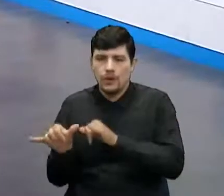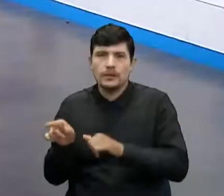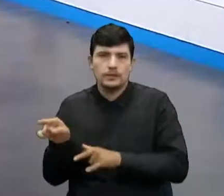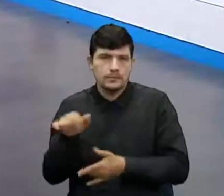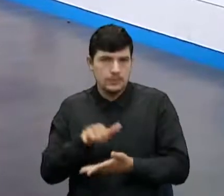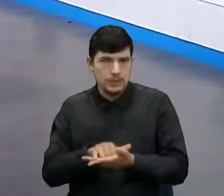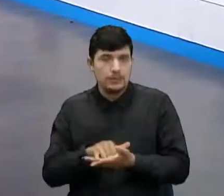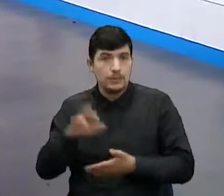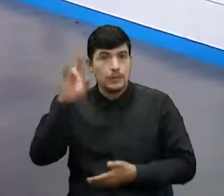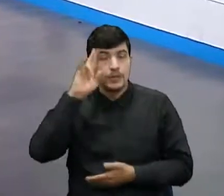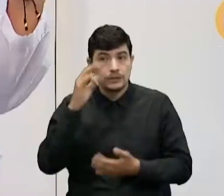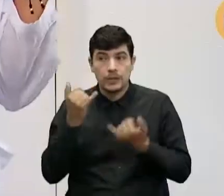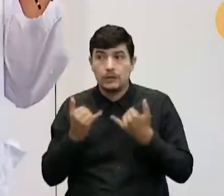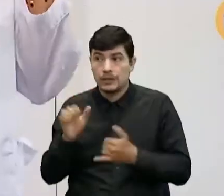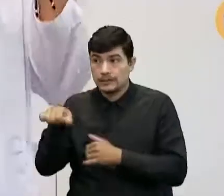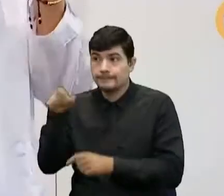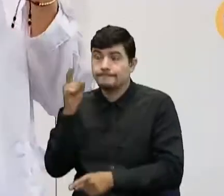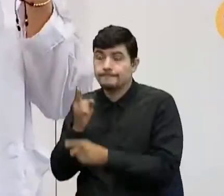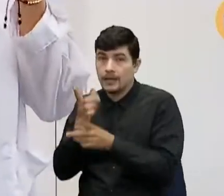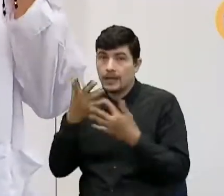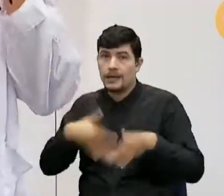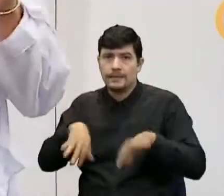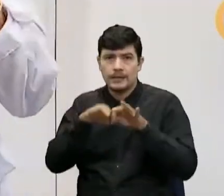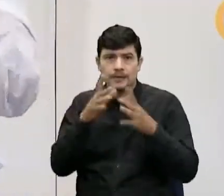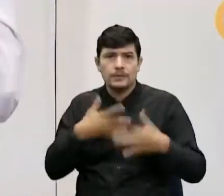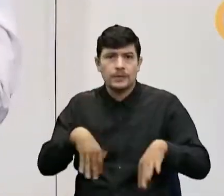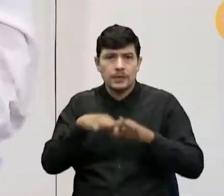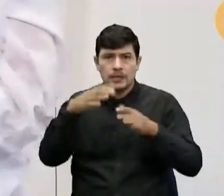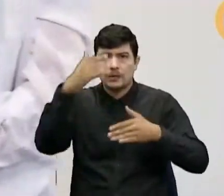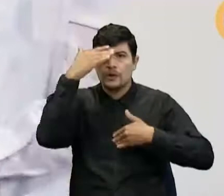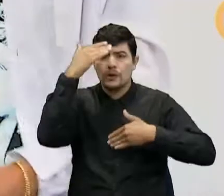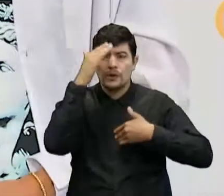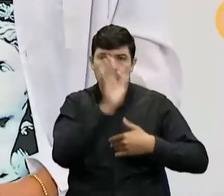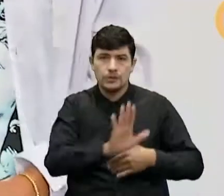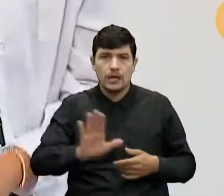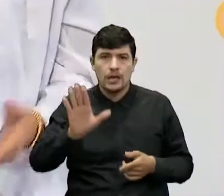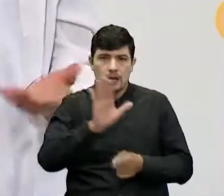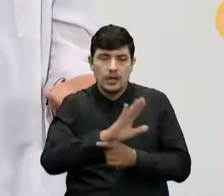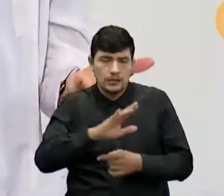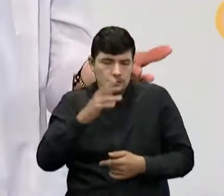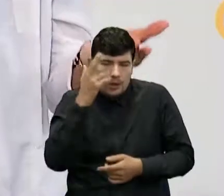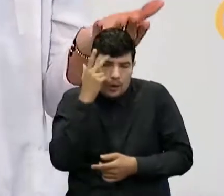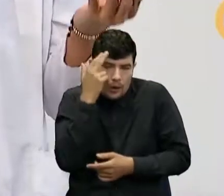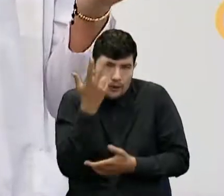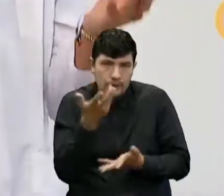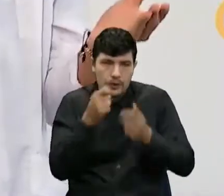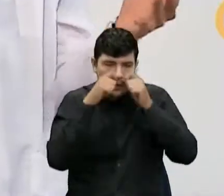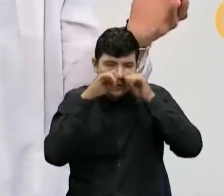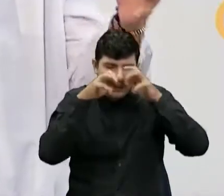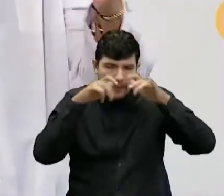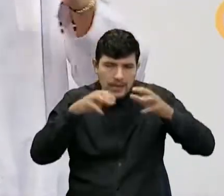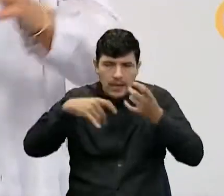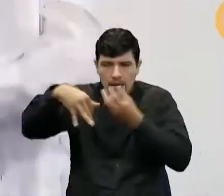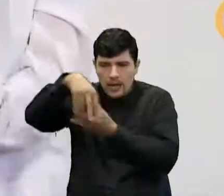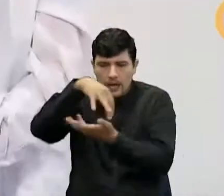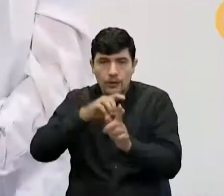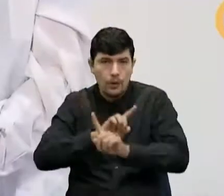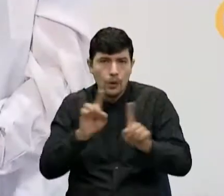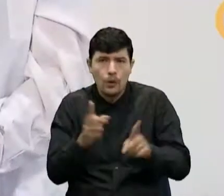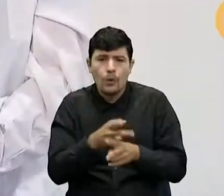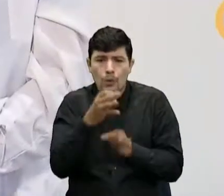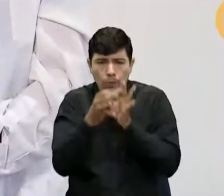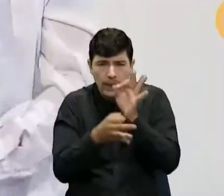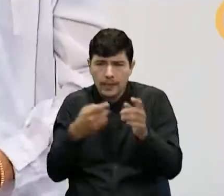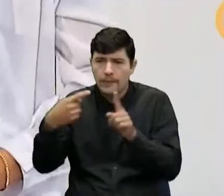Fran Por supuesto pues Además de eso es un mensaje de conciencia Para que usted obviamente Pues no contamine más el ecosistema Y cuide a todos los